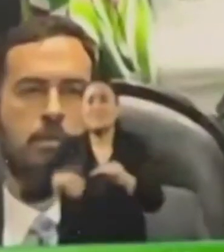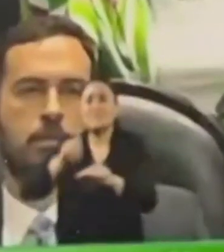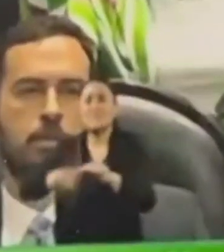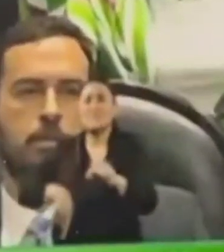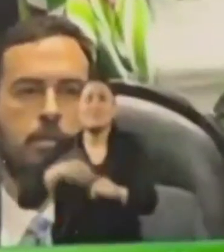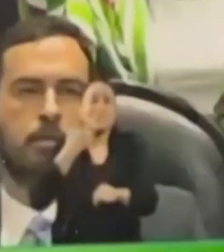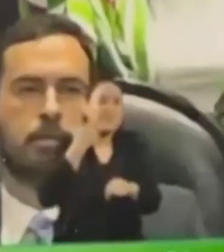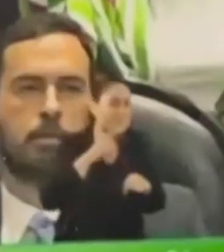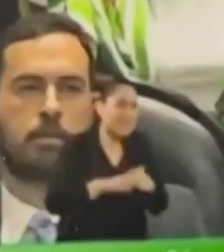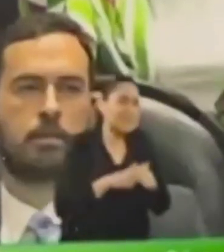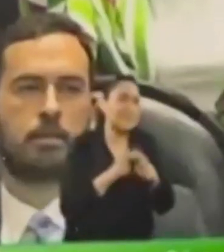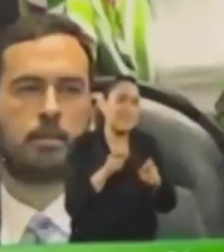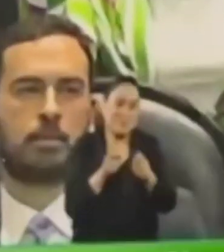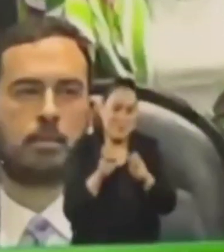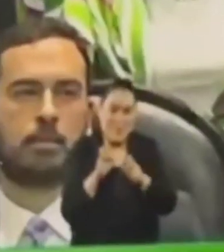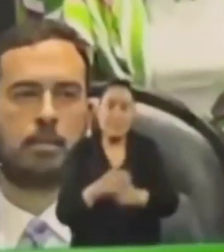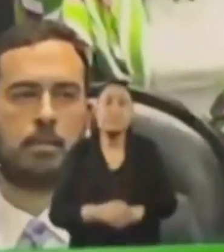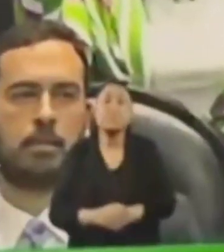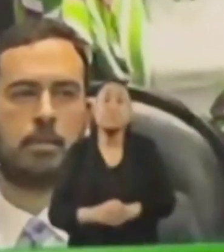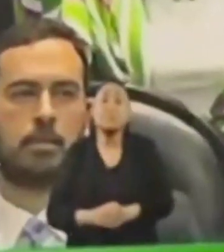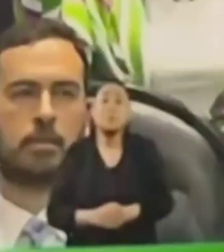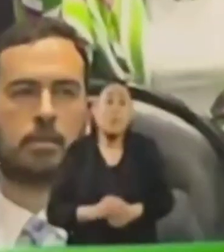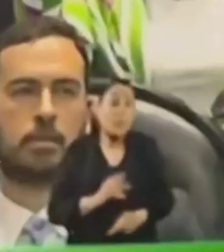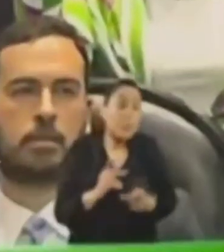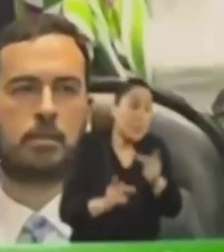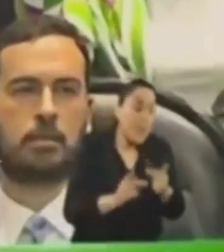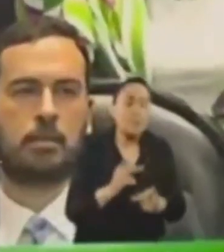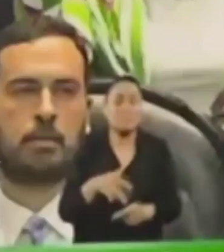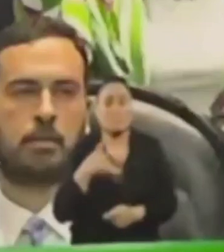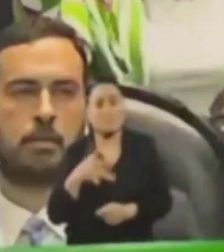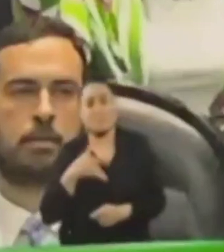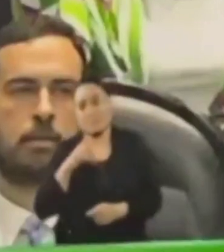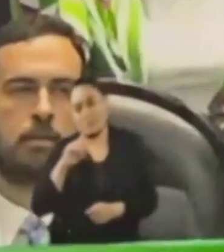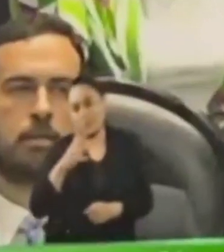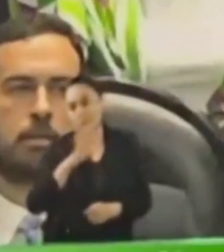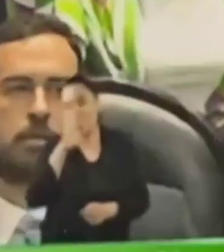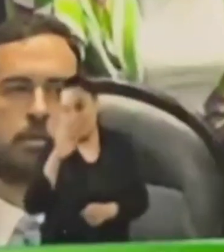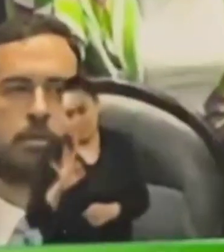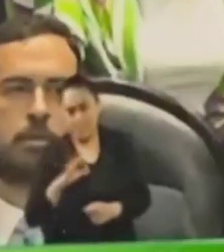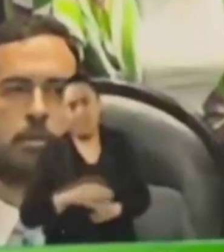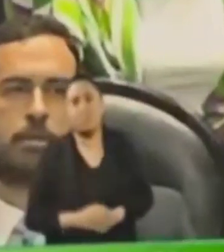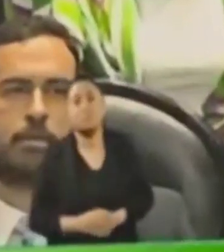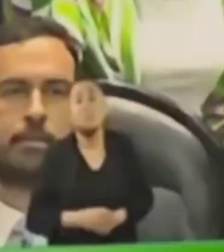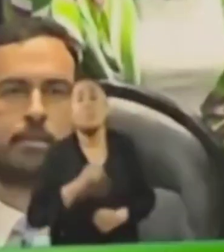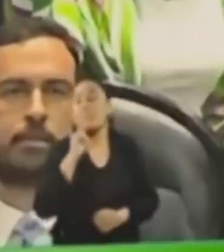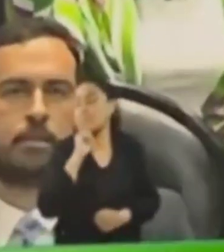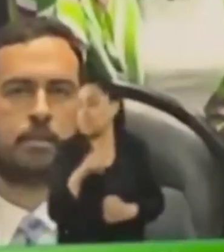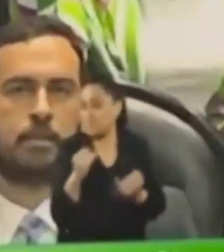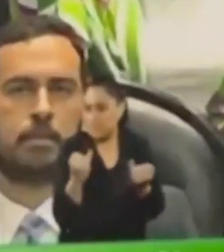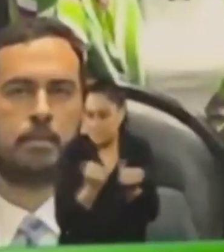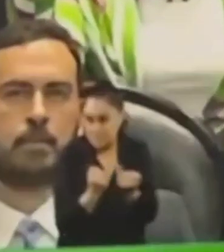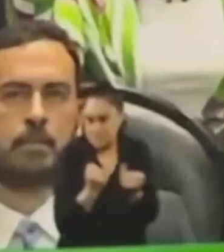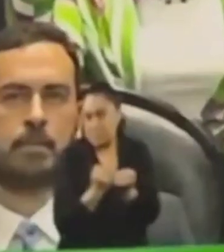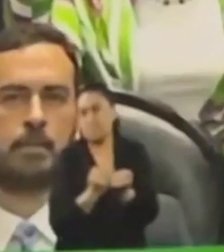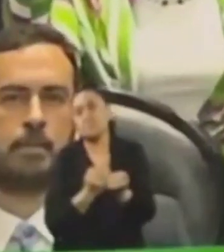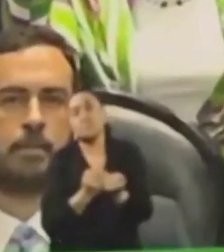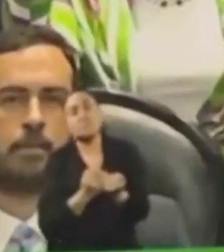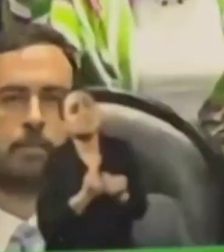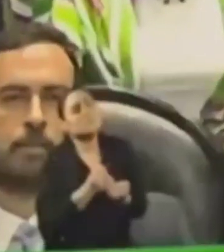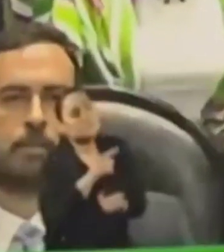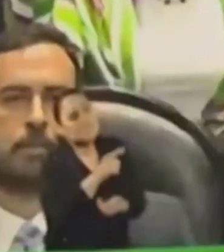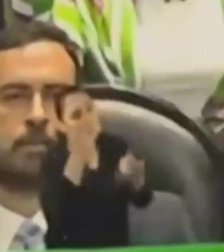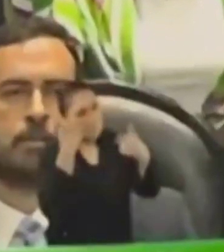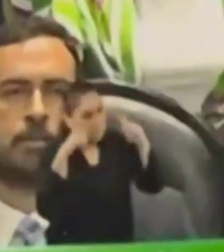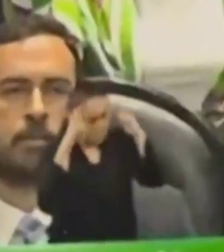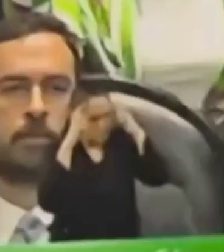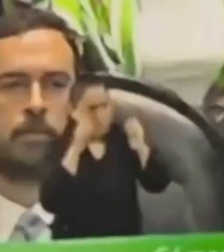delincuencia, con un 74%. También así calificó a la Marina y al Ejército,